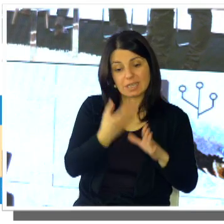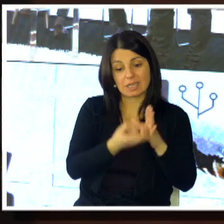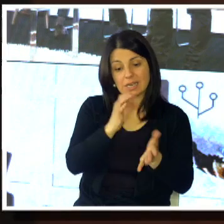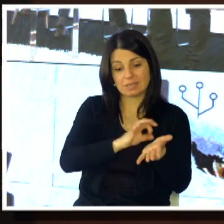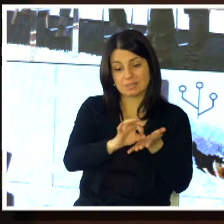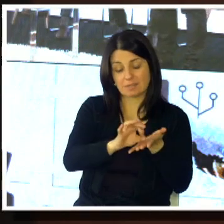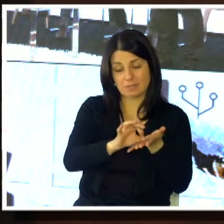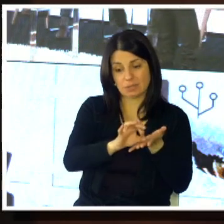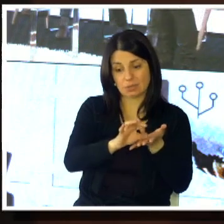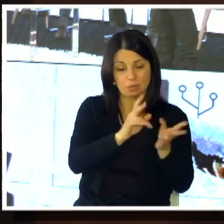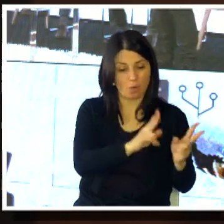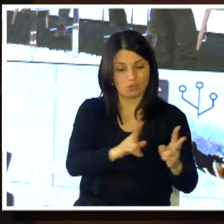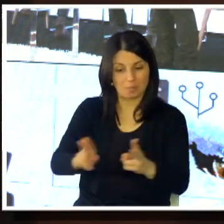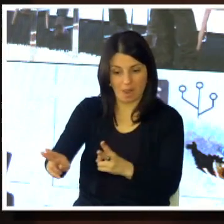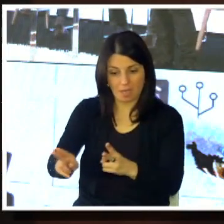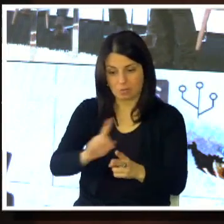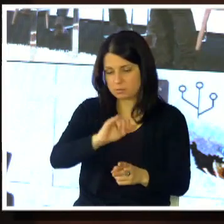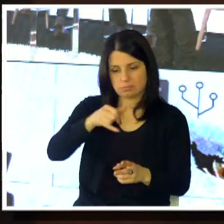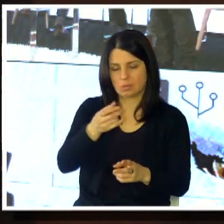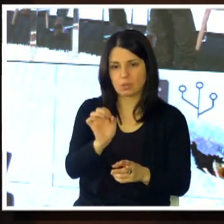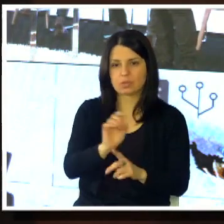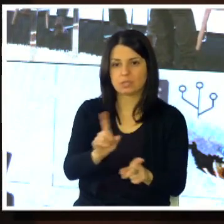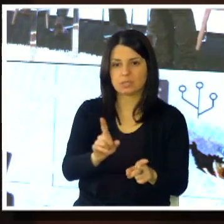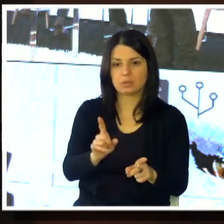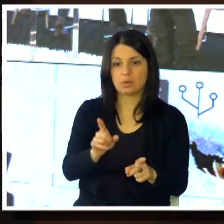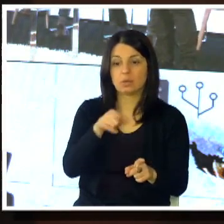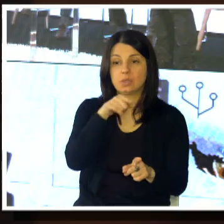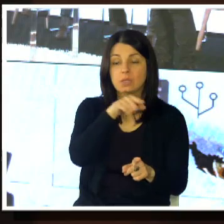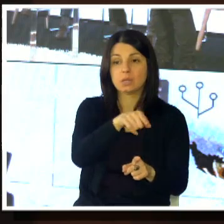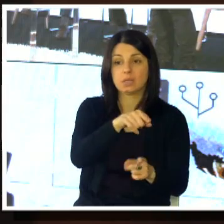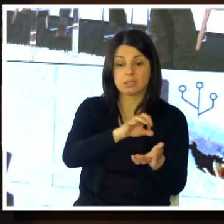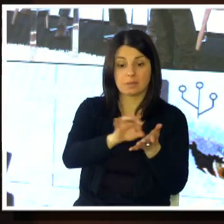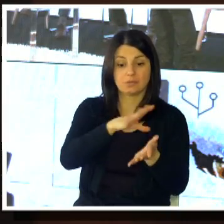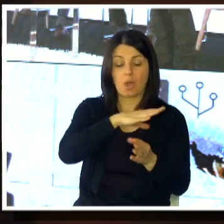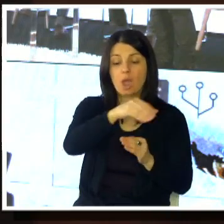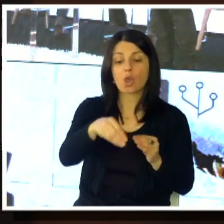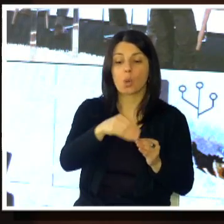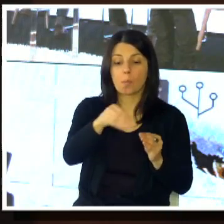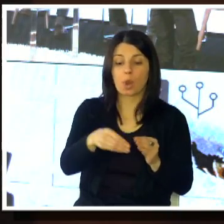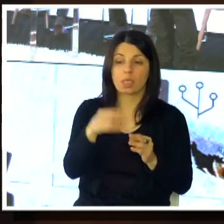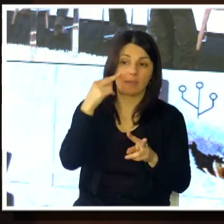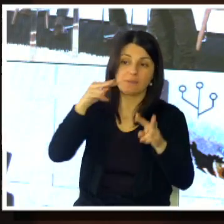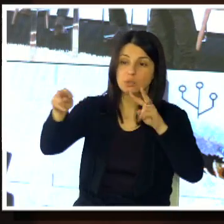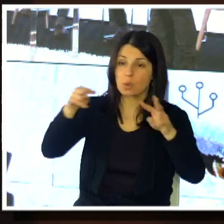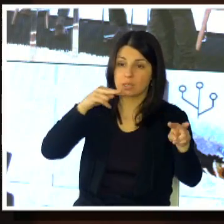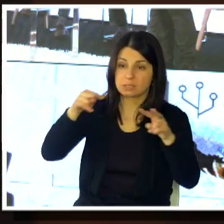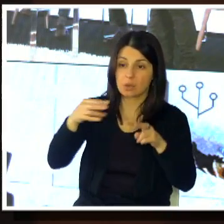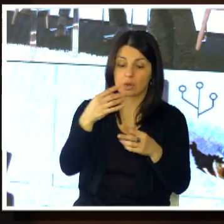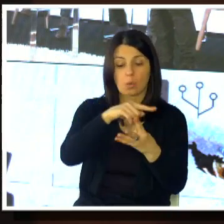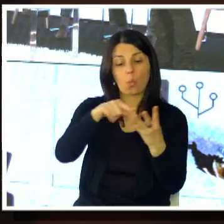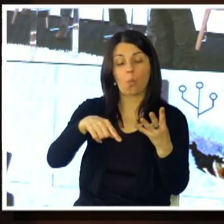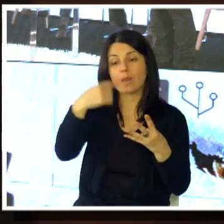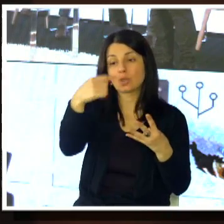Docker, en Node.js, en donde nosotros tenemos los componentes del visualizador, que tiene 4 elementos, que